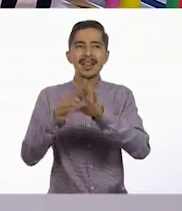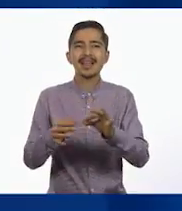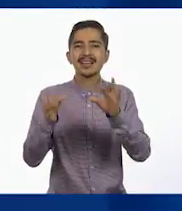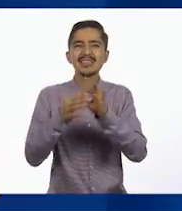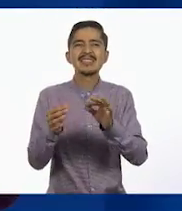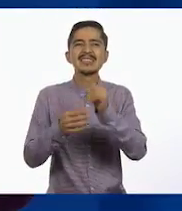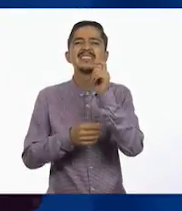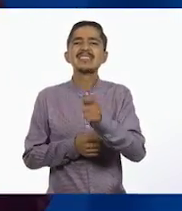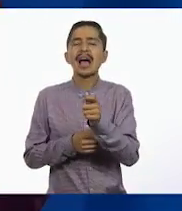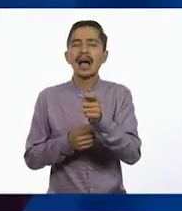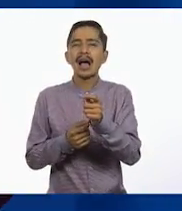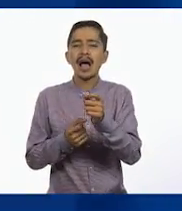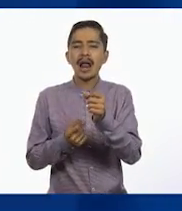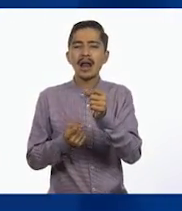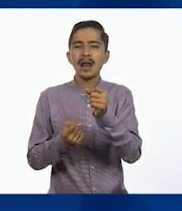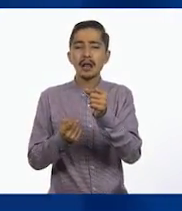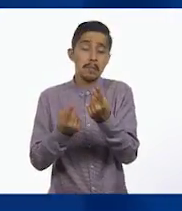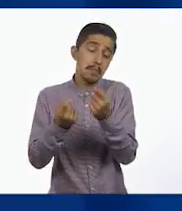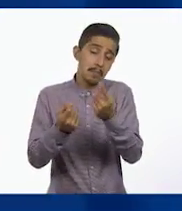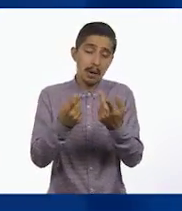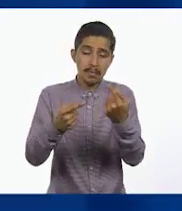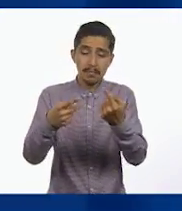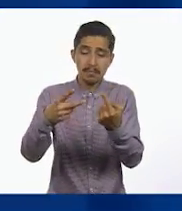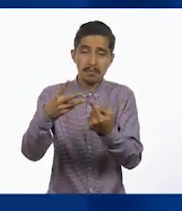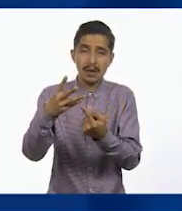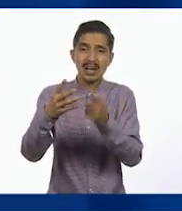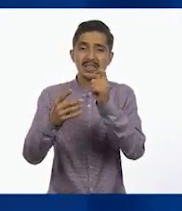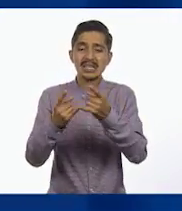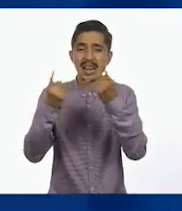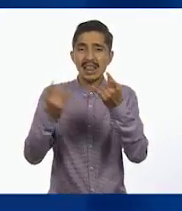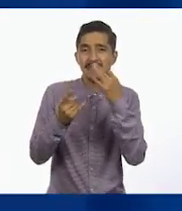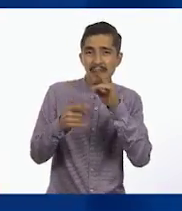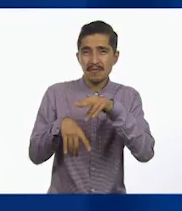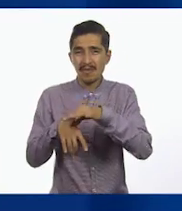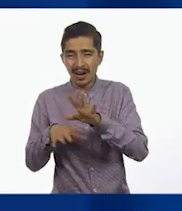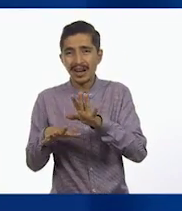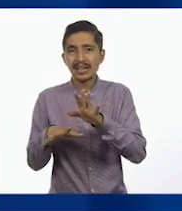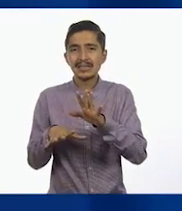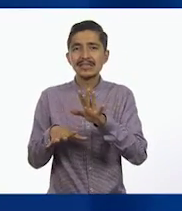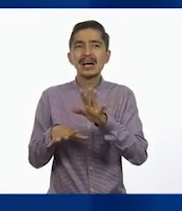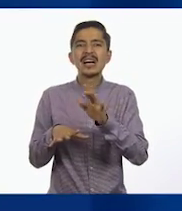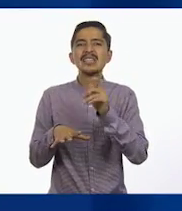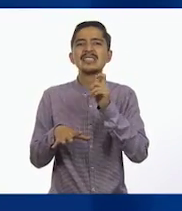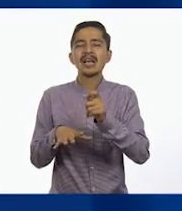de algunos de los elementos que forman parte de las leyendas, específicamente de las